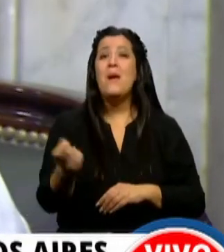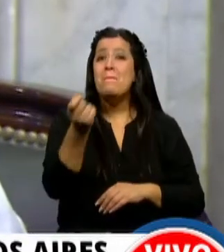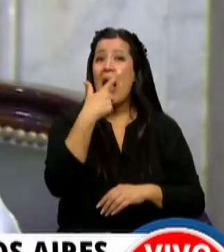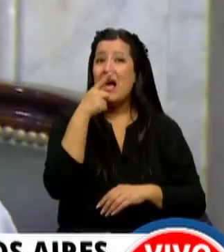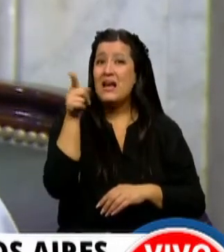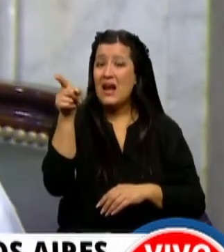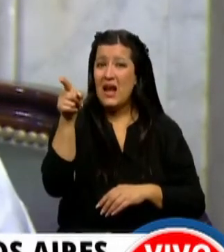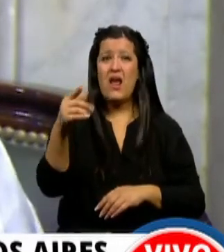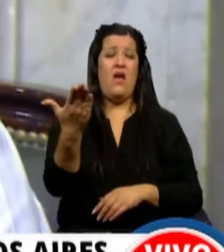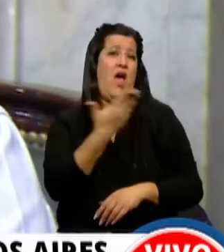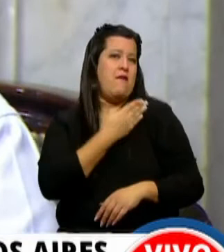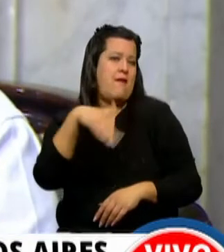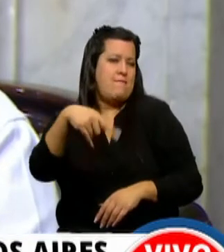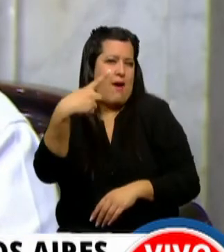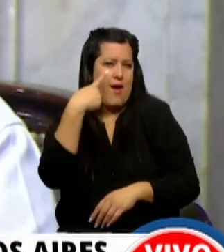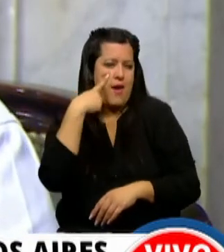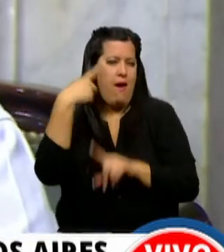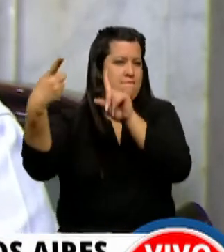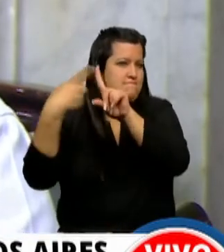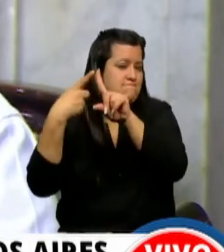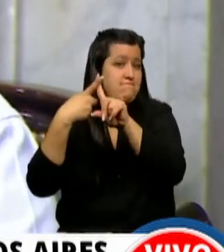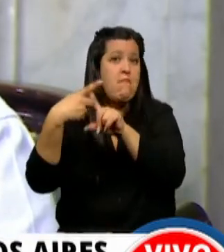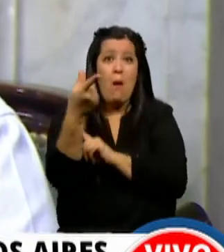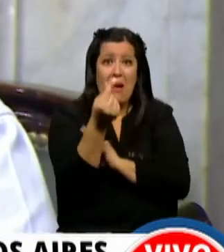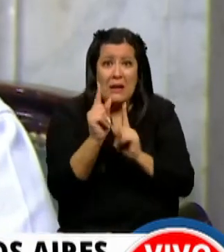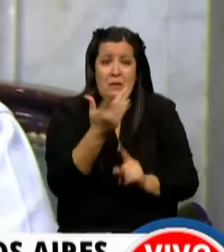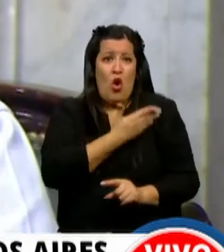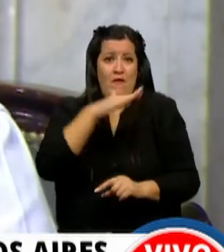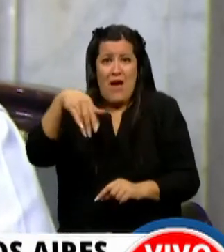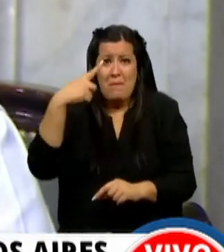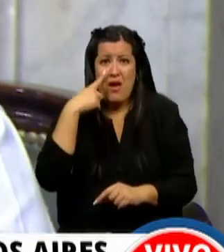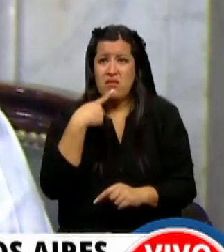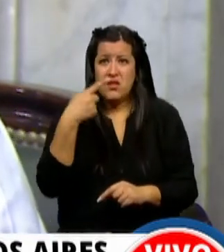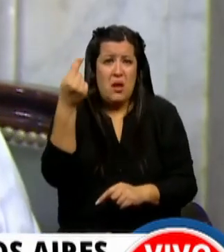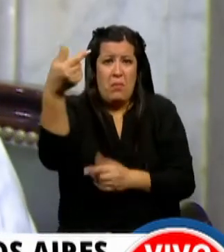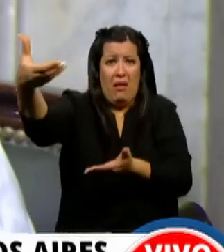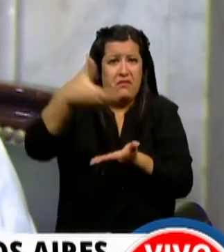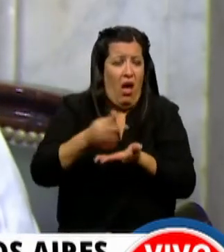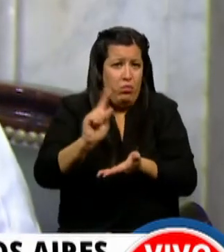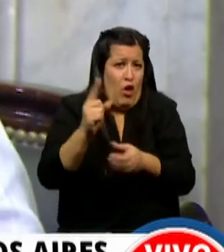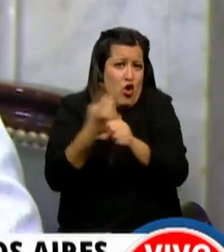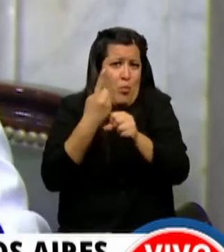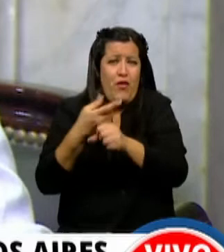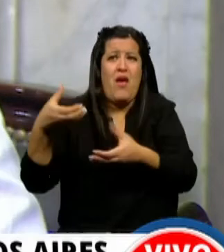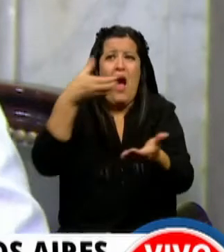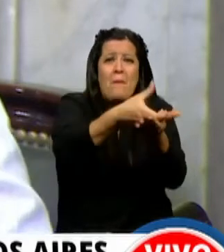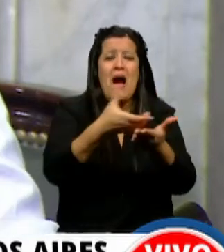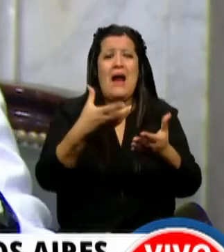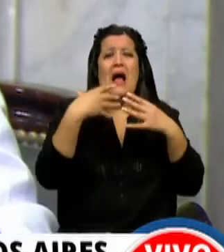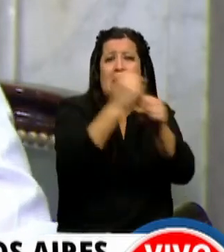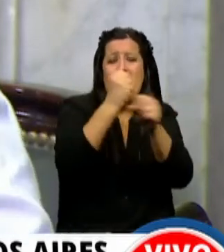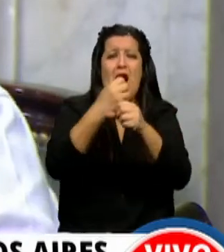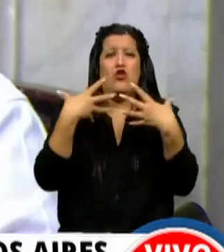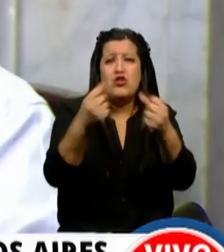Macri, el FMI, plata que hasta el propio Fondo Monetario dice esa plata no fue, estaba prohibido que fuera, para trabajo, salud,